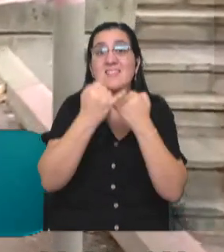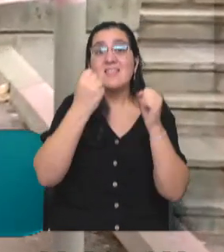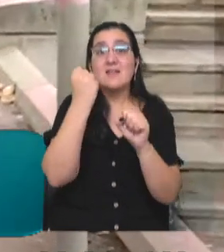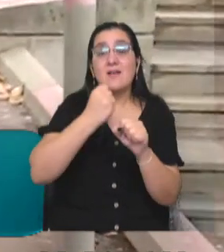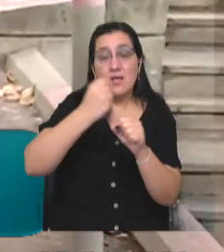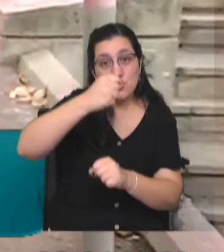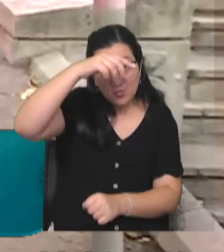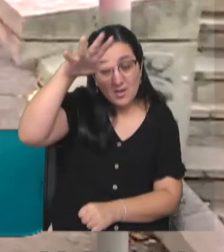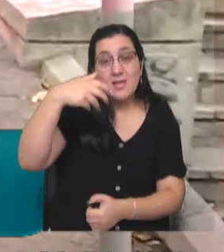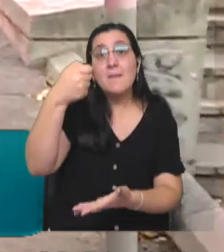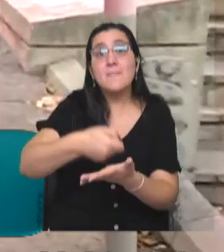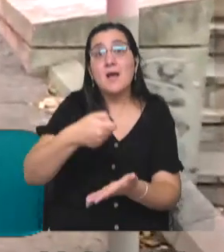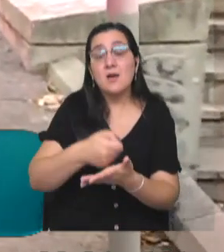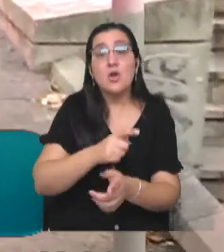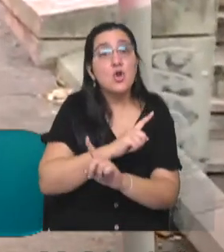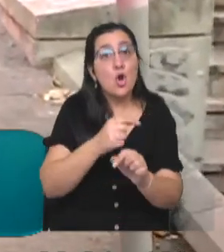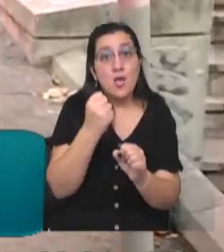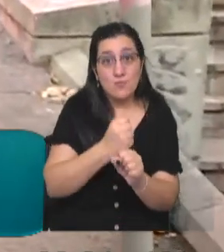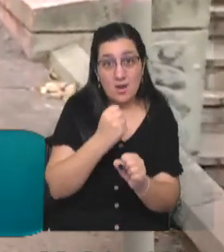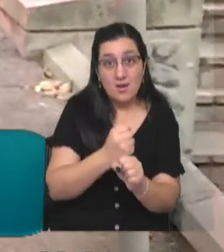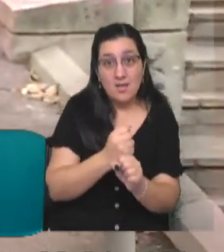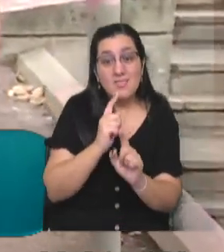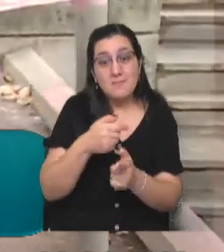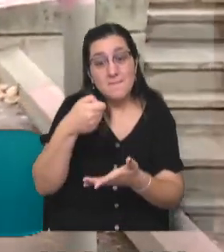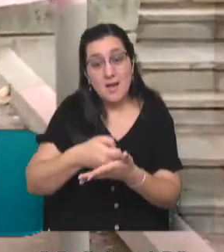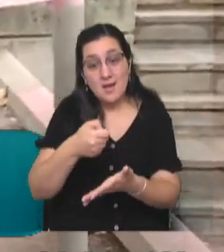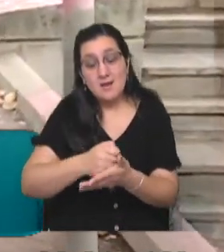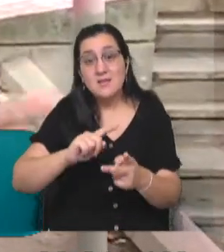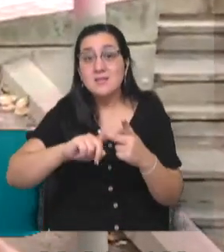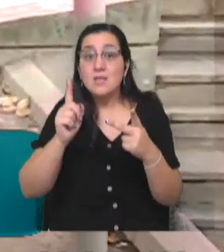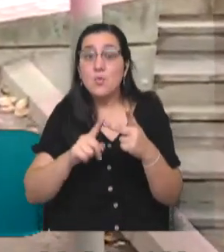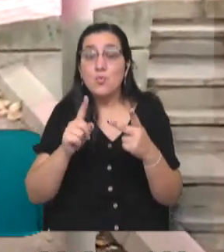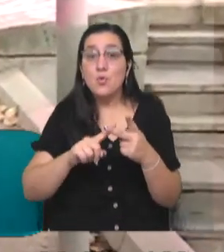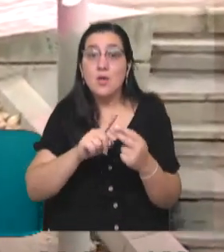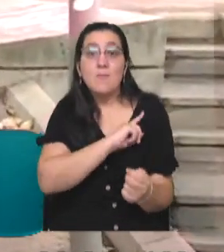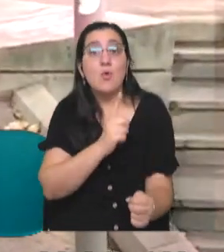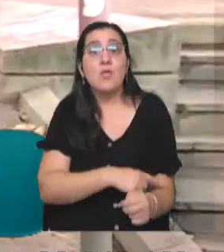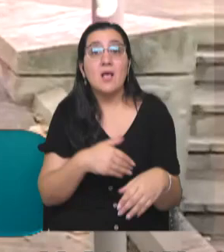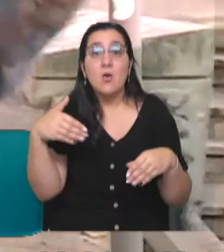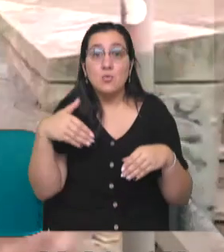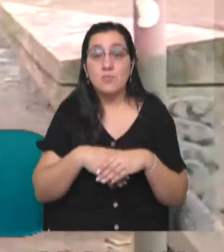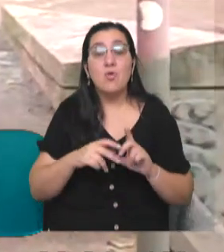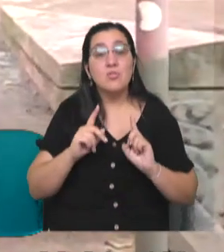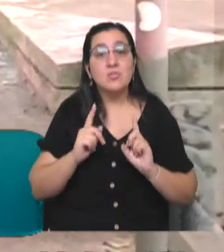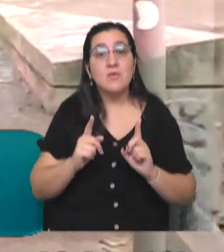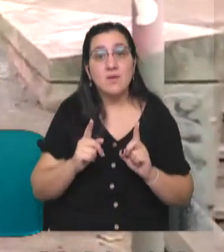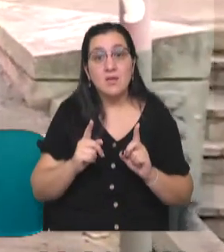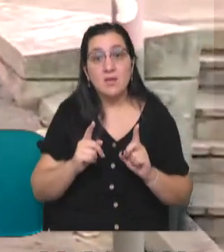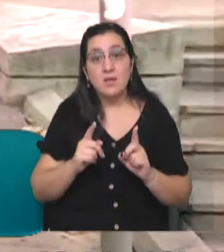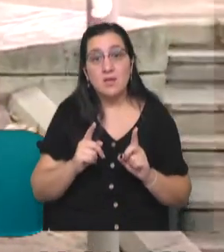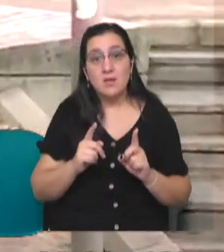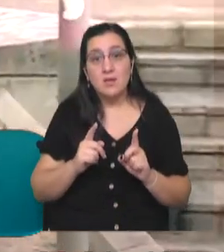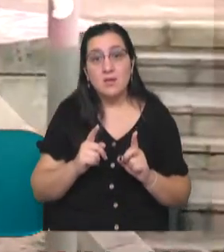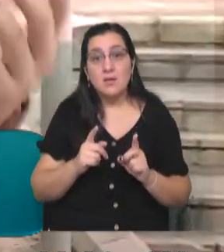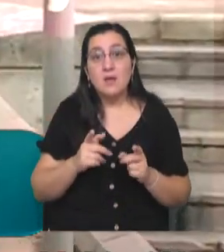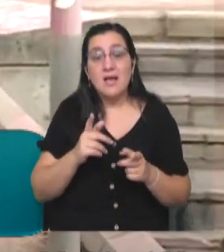Rural, que hay que pagarlo, es no laboral y es pago. Y el segundo artículo, que el Poder Ejecutivo tienen que, bueno, digamos,